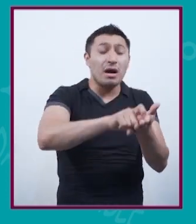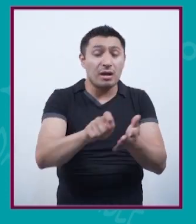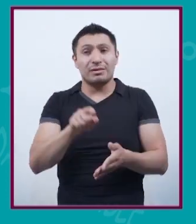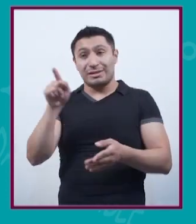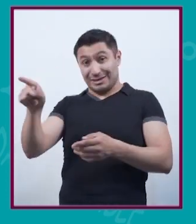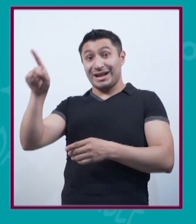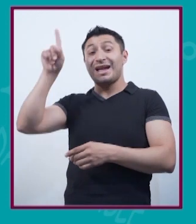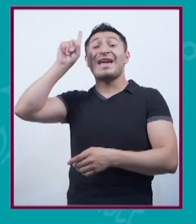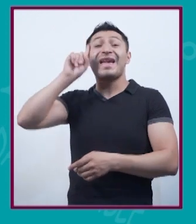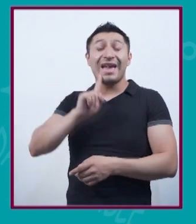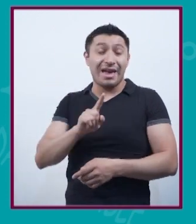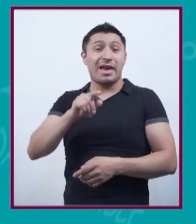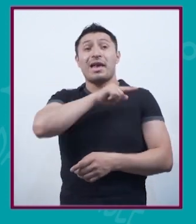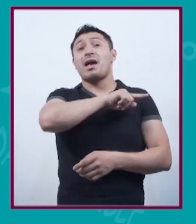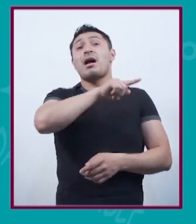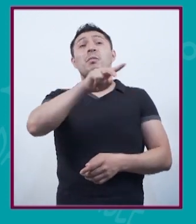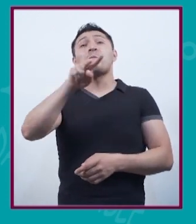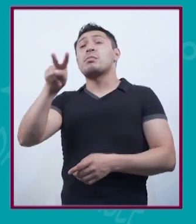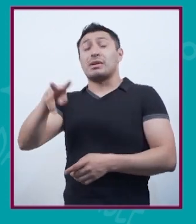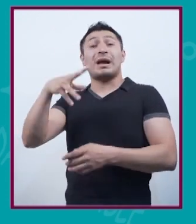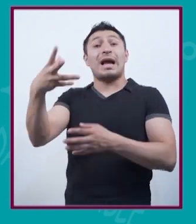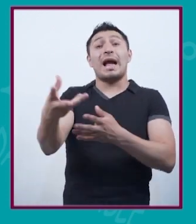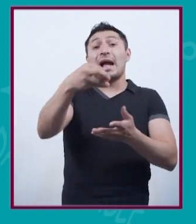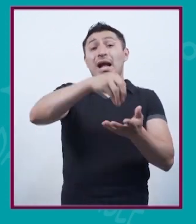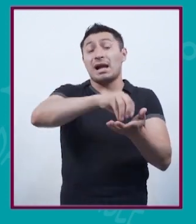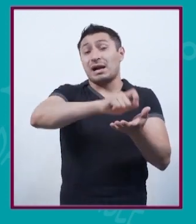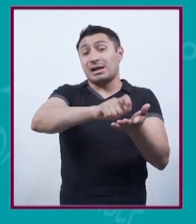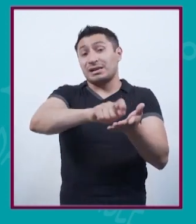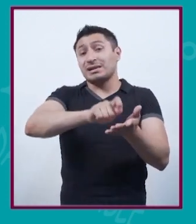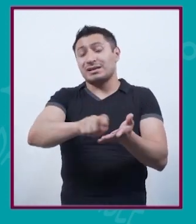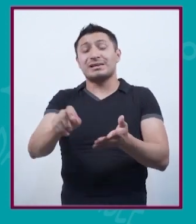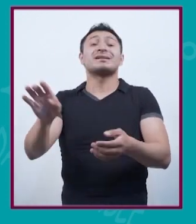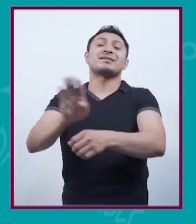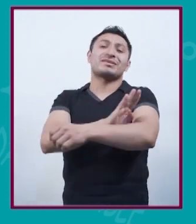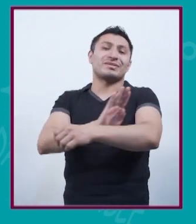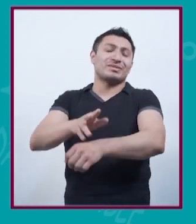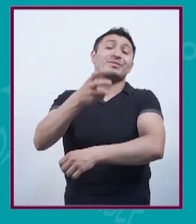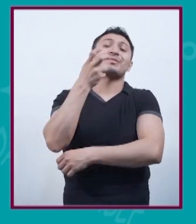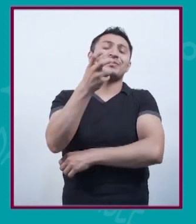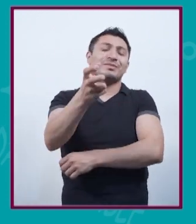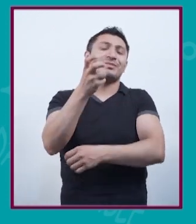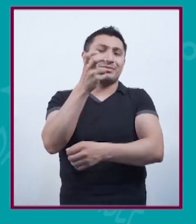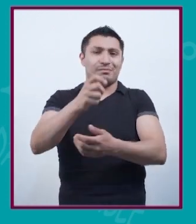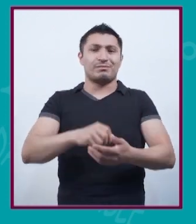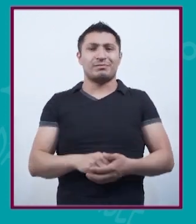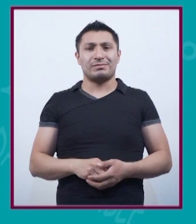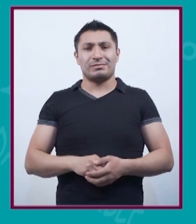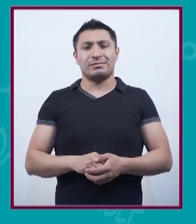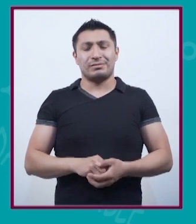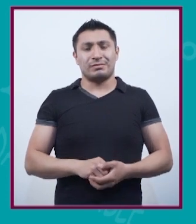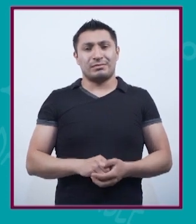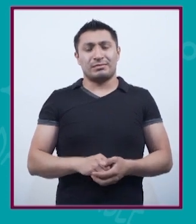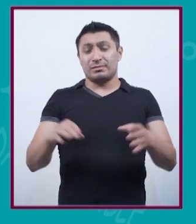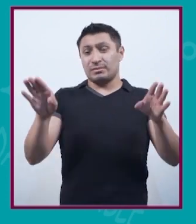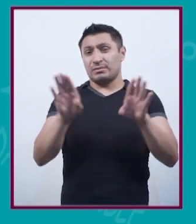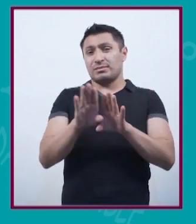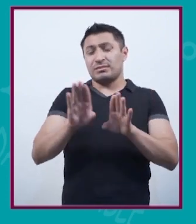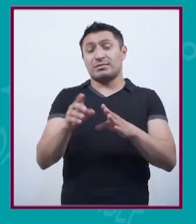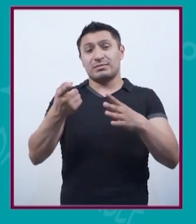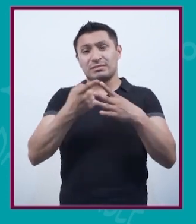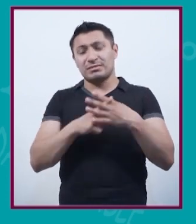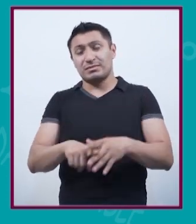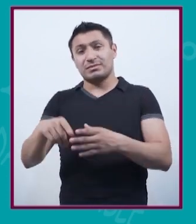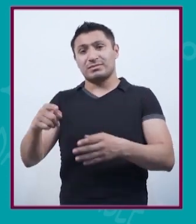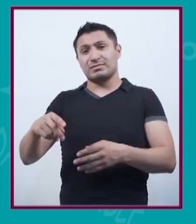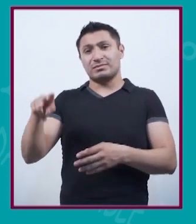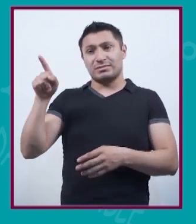en los escritores, en los intelectuales, en los historiadores, etc. Entonces ella retoma parte de eso